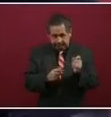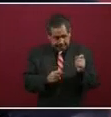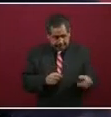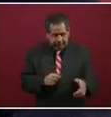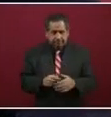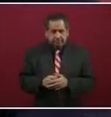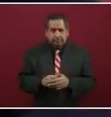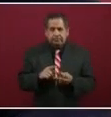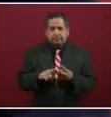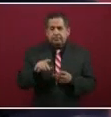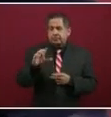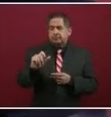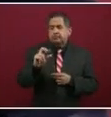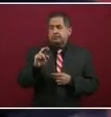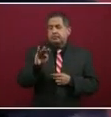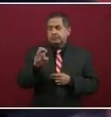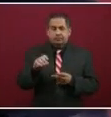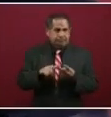en el Caribe,